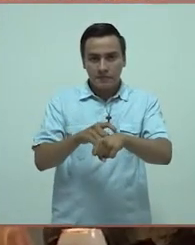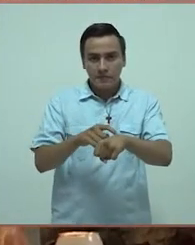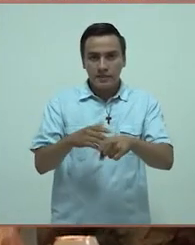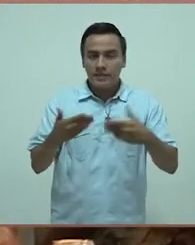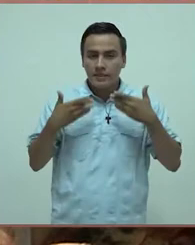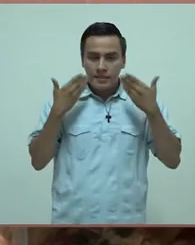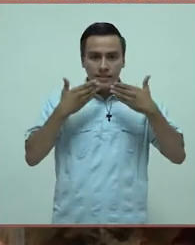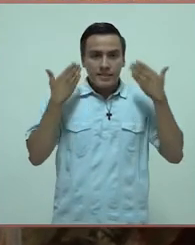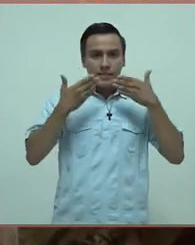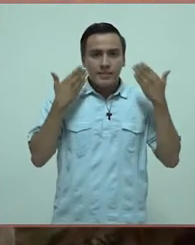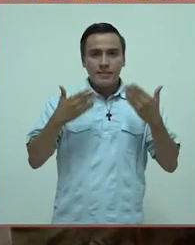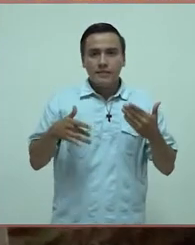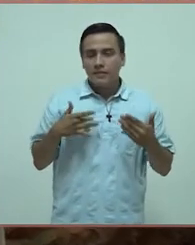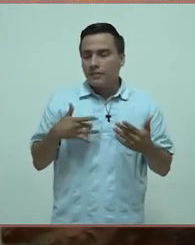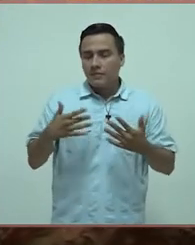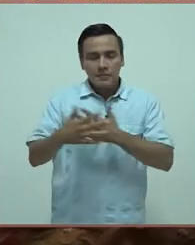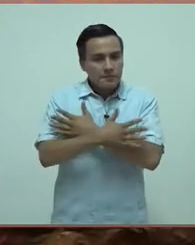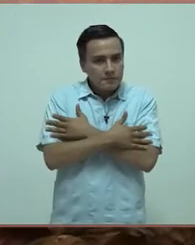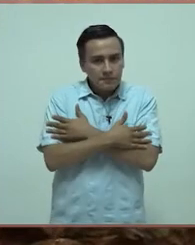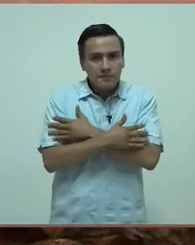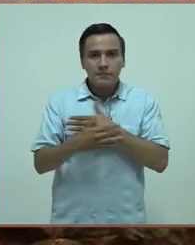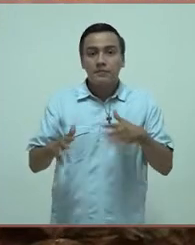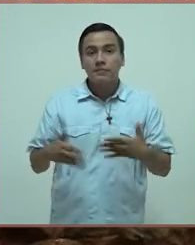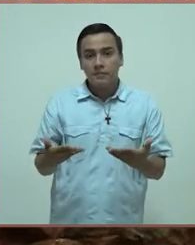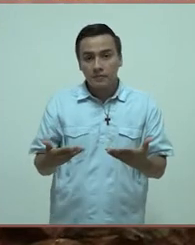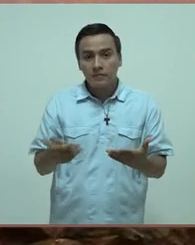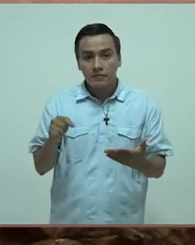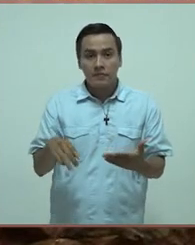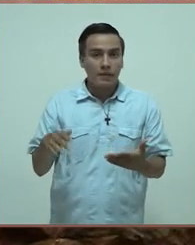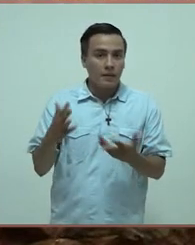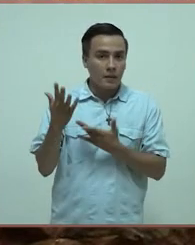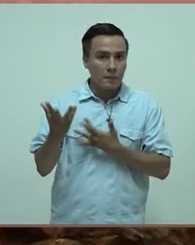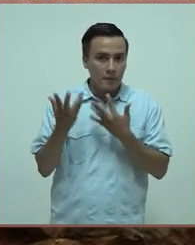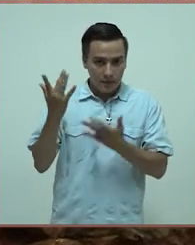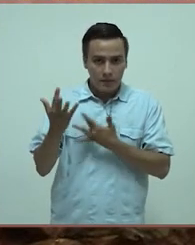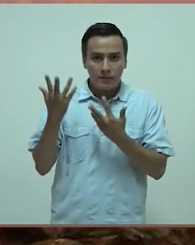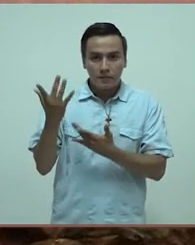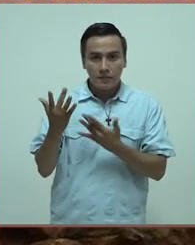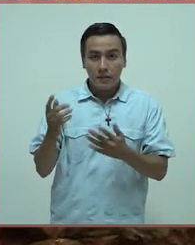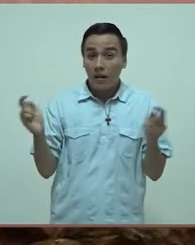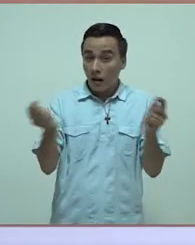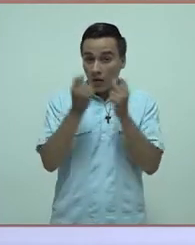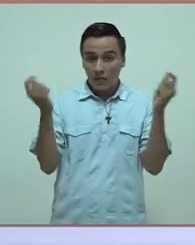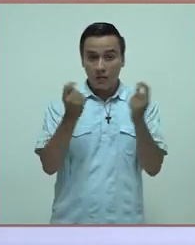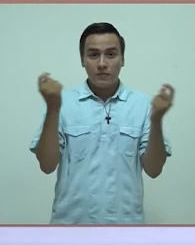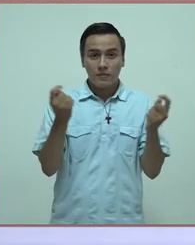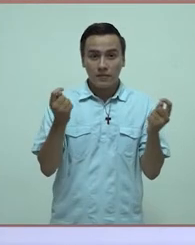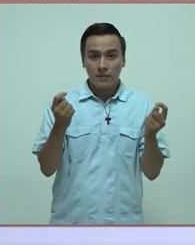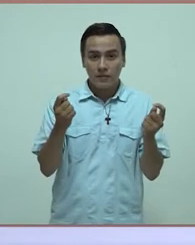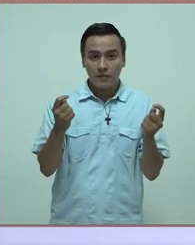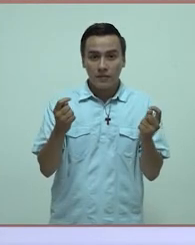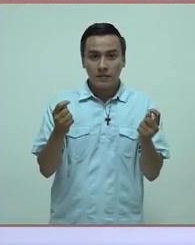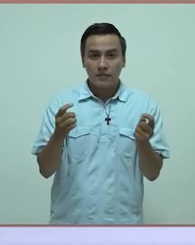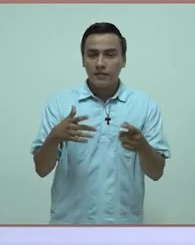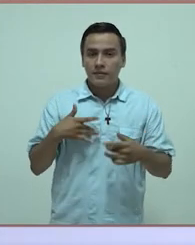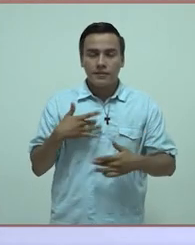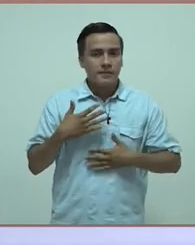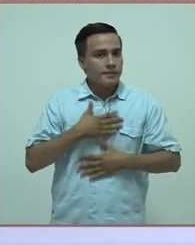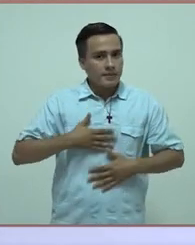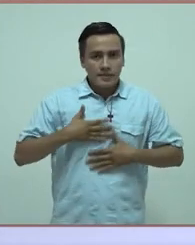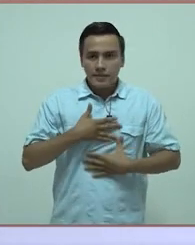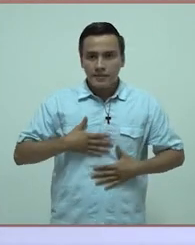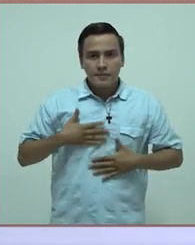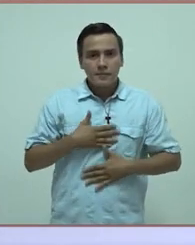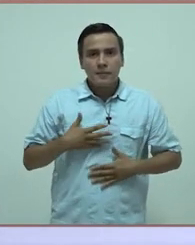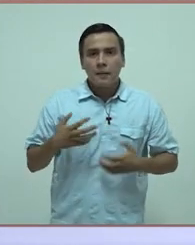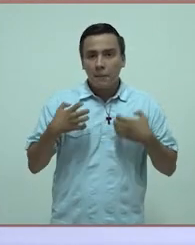momento para alegrarnos, para regocijarnos, porque es una espera gloriosa, una espera de gozo,